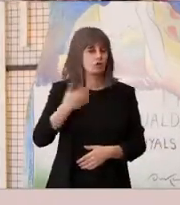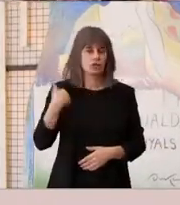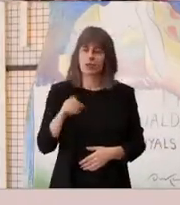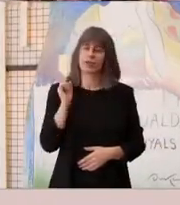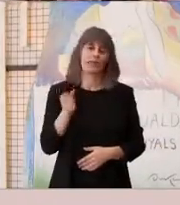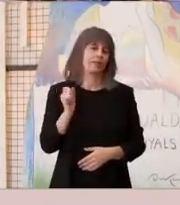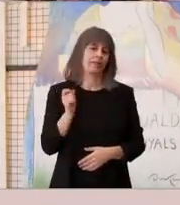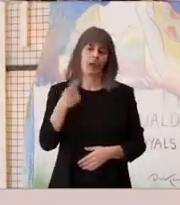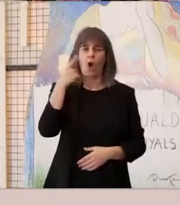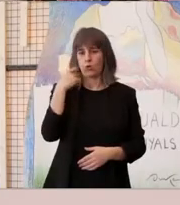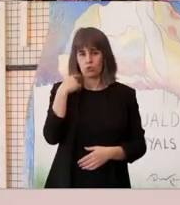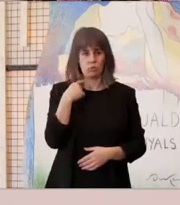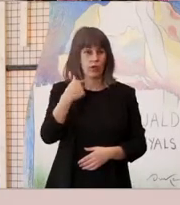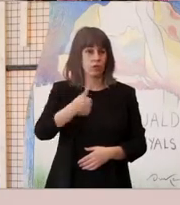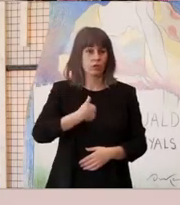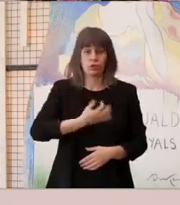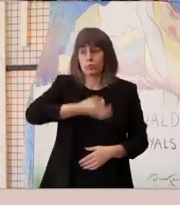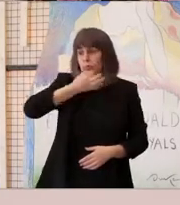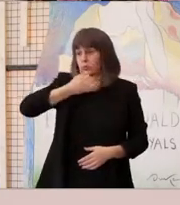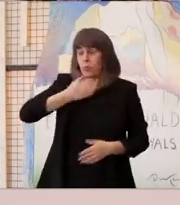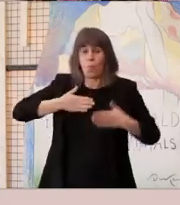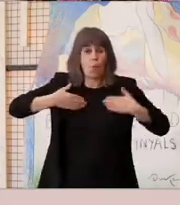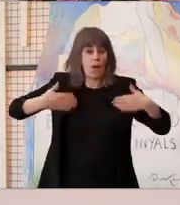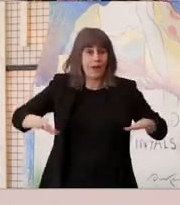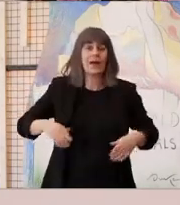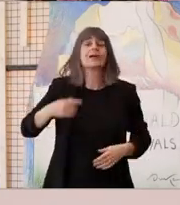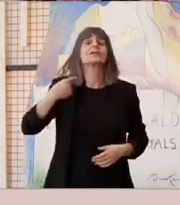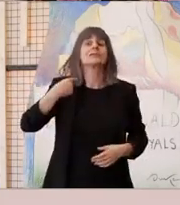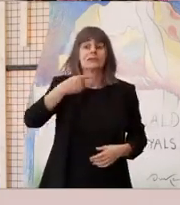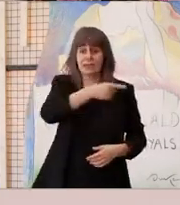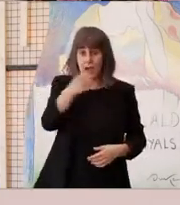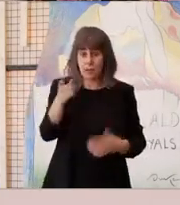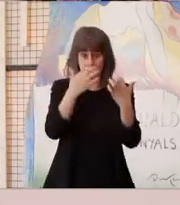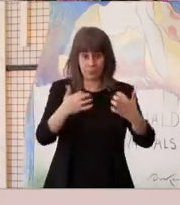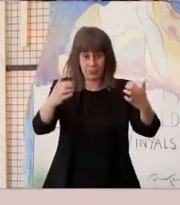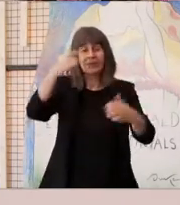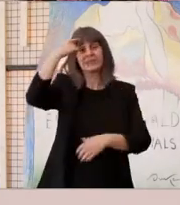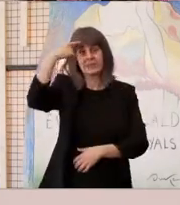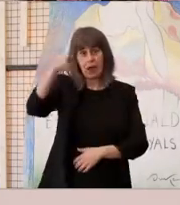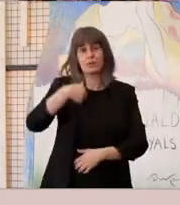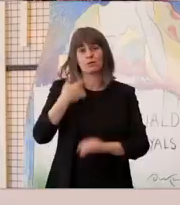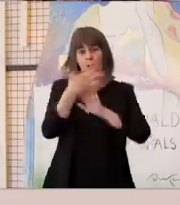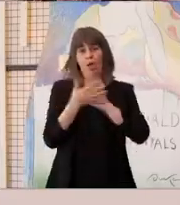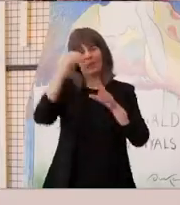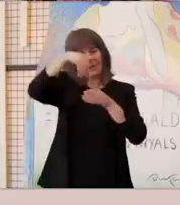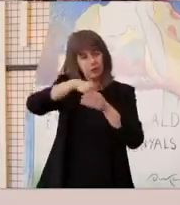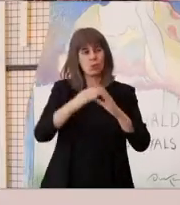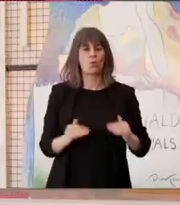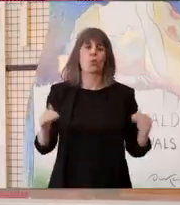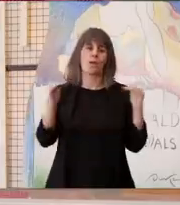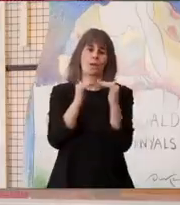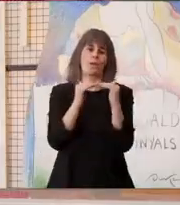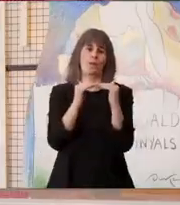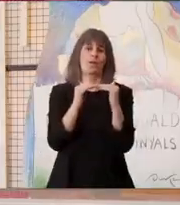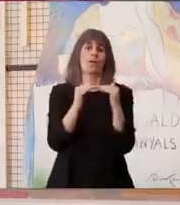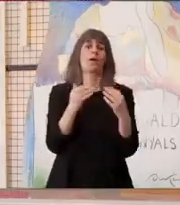habitual todo el mundo espera que yo hable de igualdad y de proyectos vinculados a la igualdad y que lo haga al lado de otras mujeres